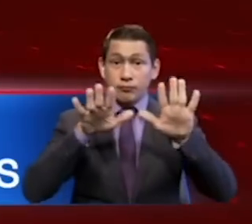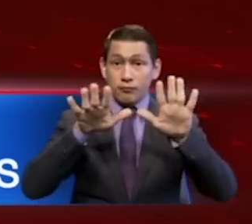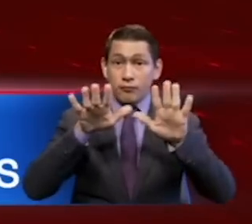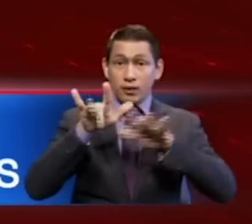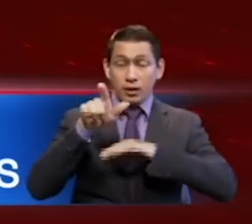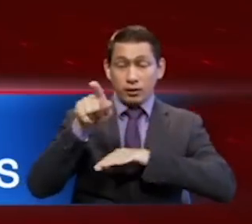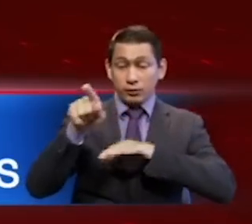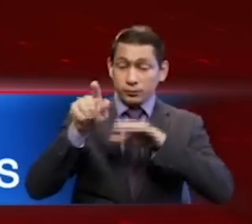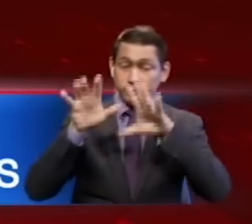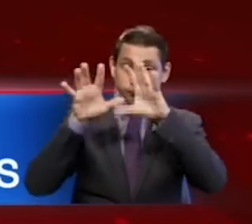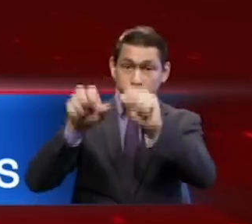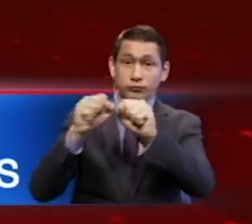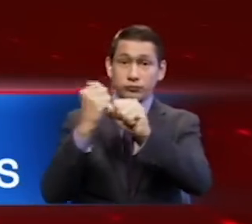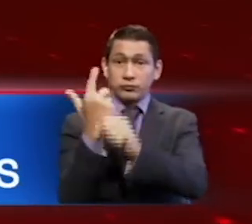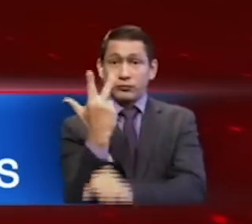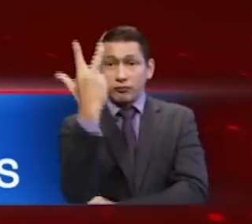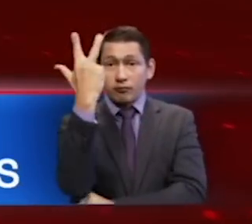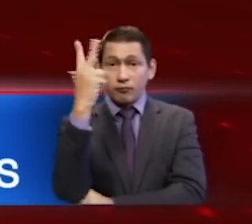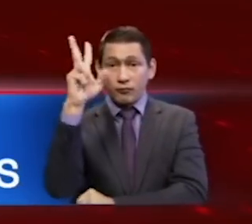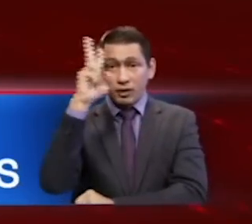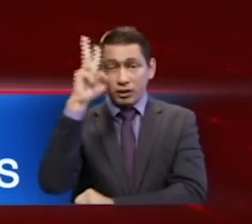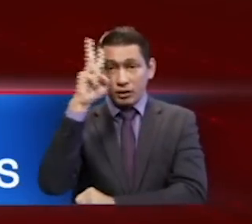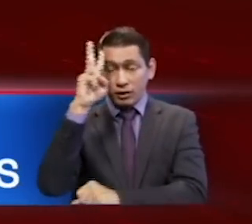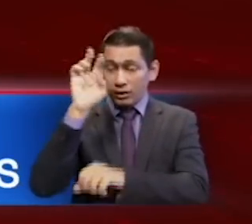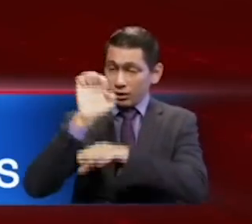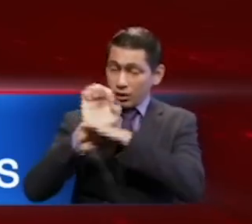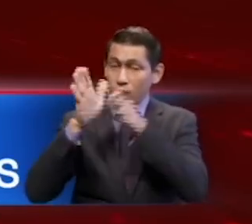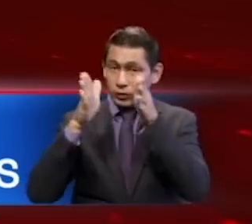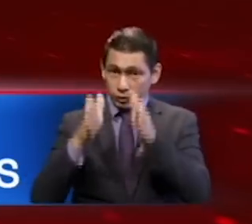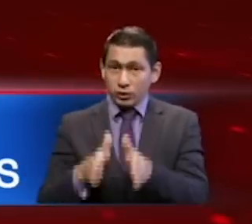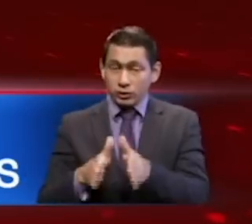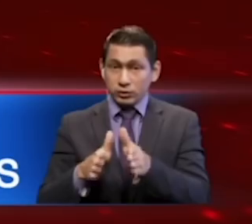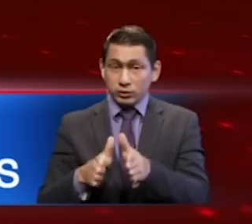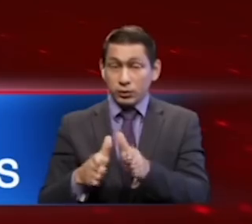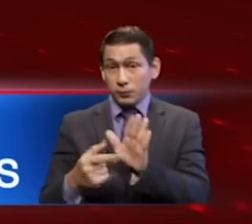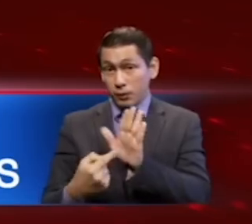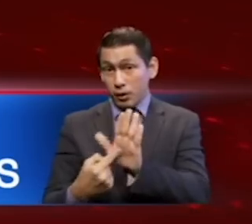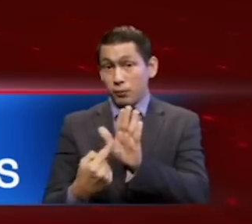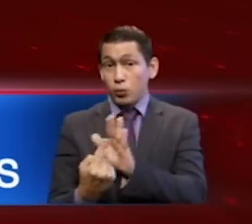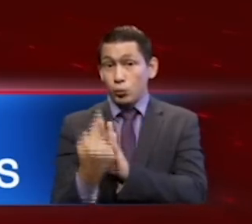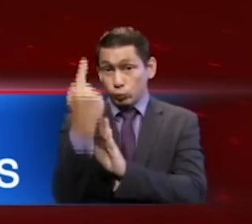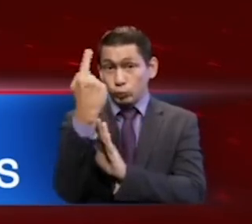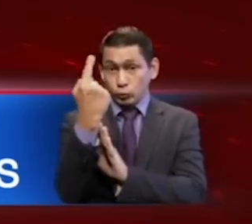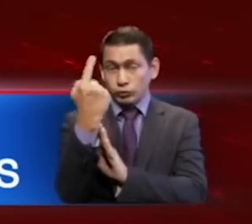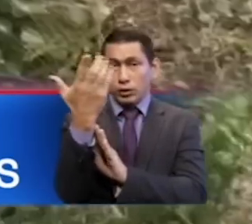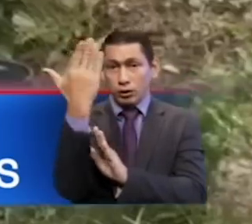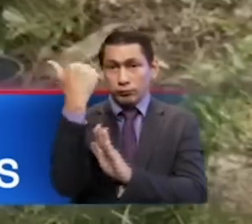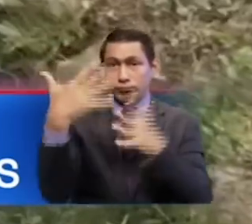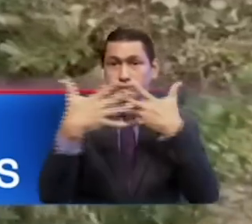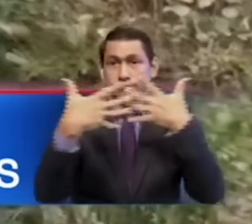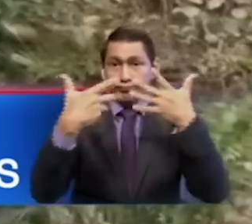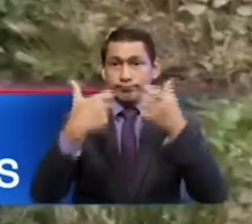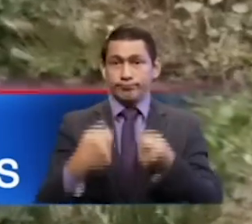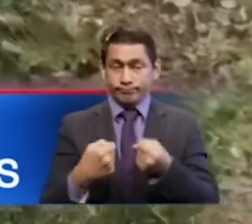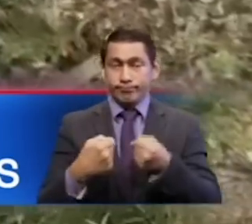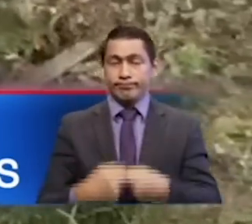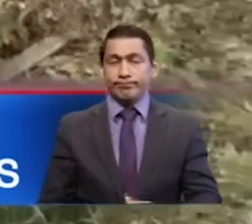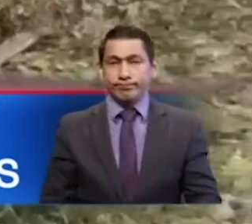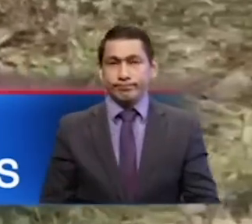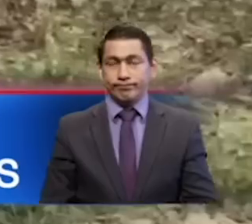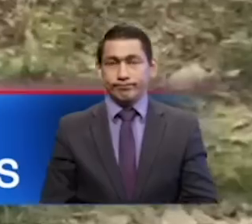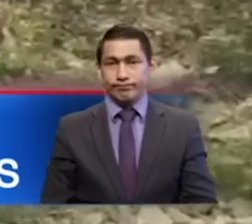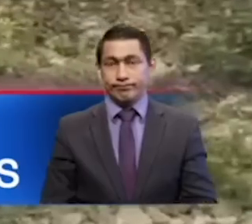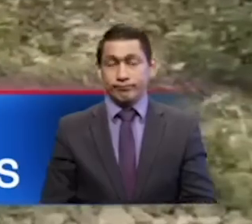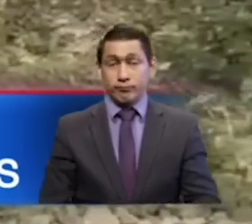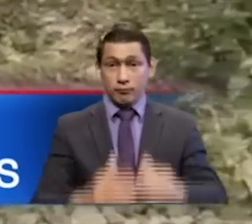fueron capturados 3 sujetos de nacionalidad ecuatoriana, uno de los cuales ya registraba antecedentes penales. En